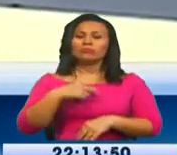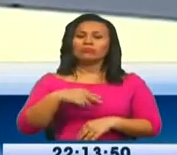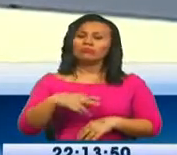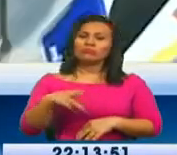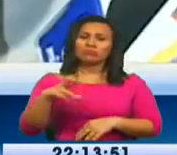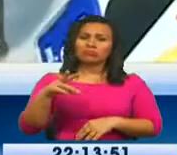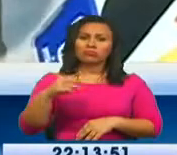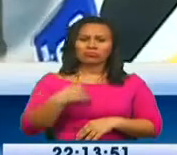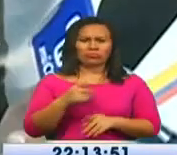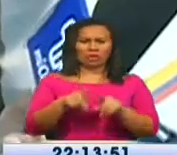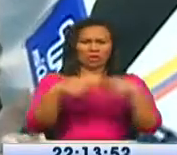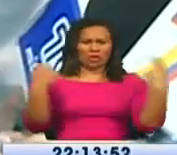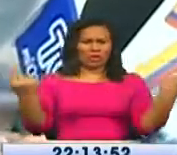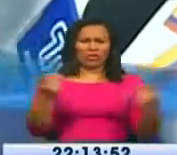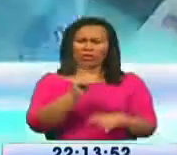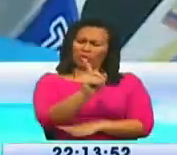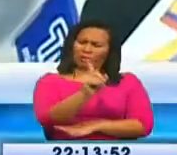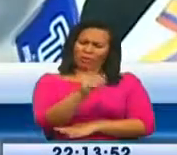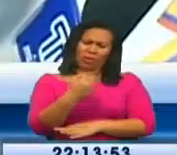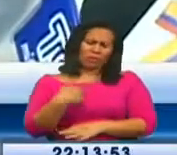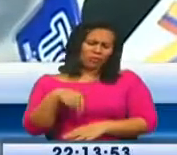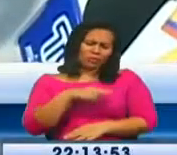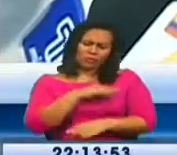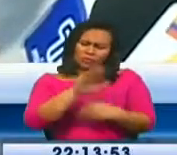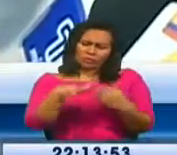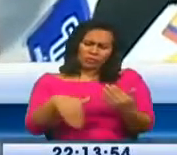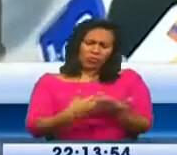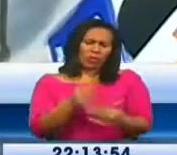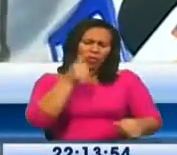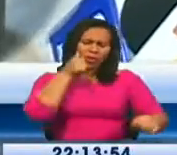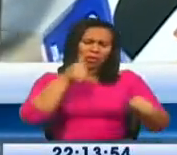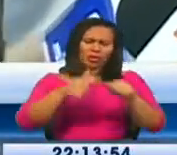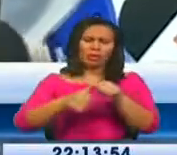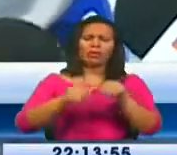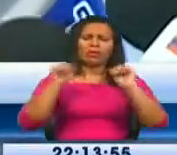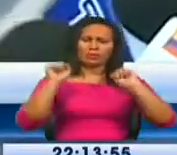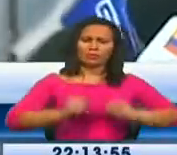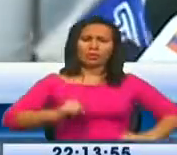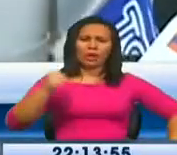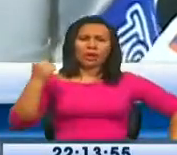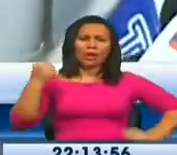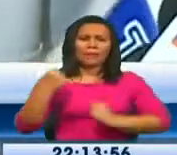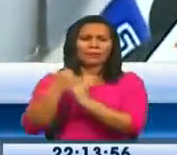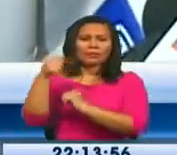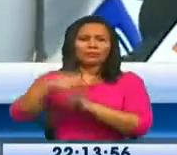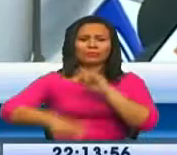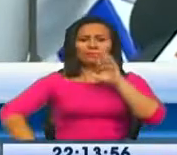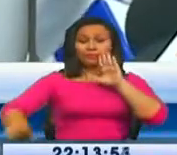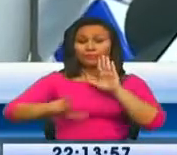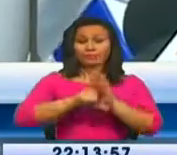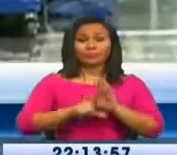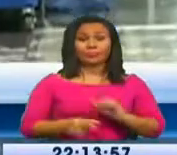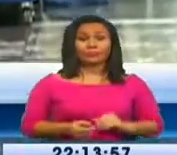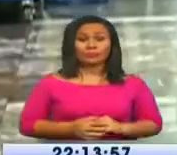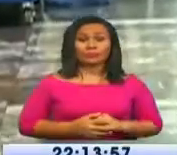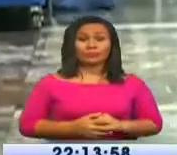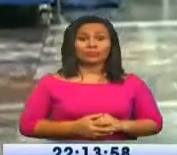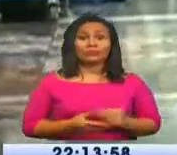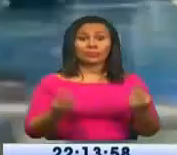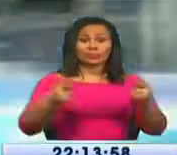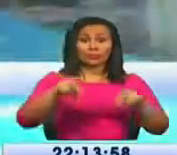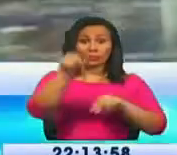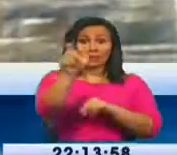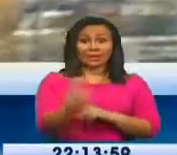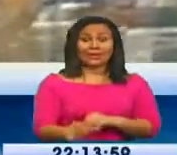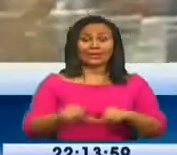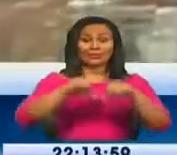decisión. En la reunión del bloque no ha existido una sola posición que no sea la de apoyar este pronunciamiento. El asambleísta por